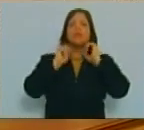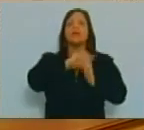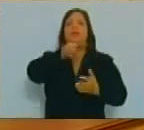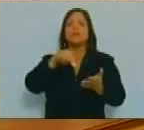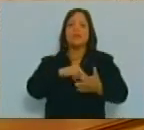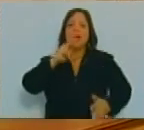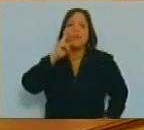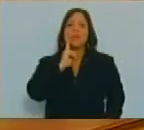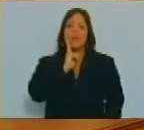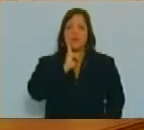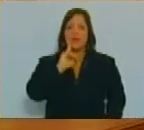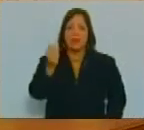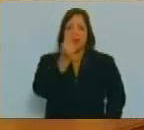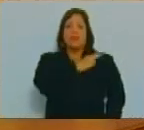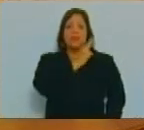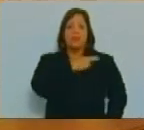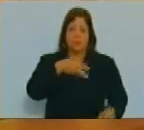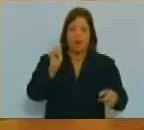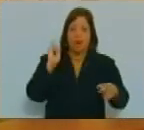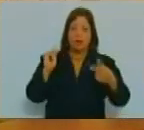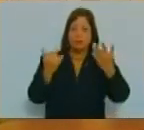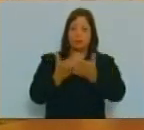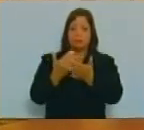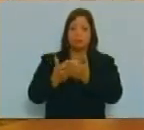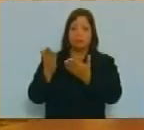bolivariana que está su director general